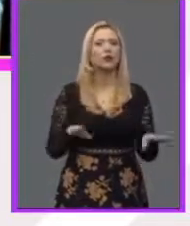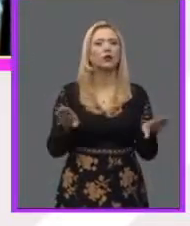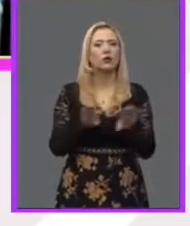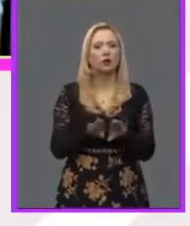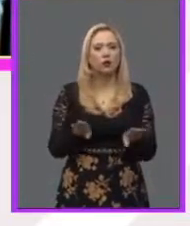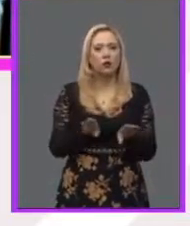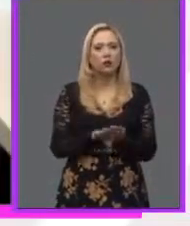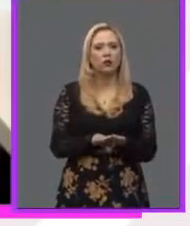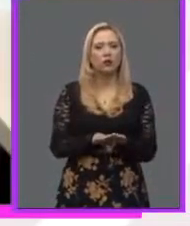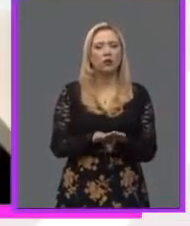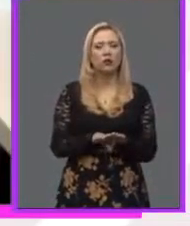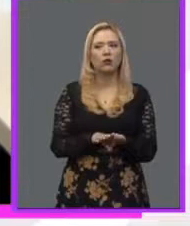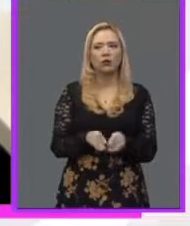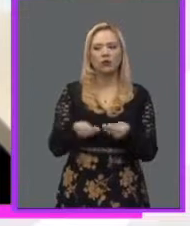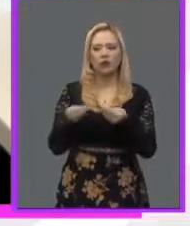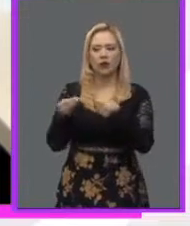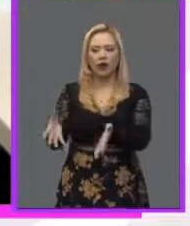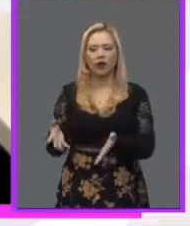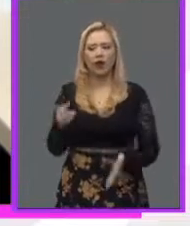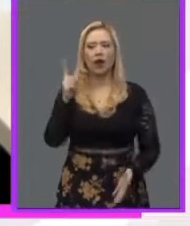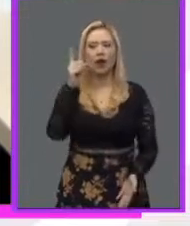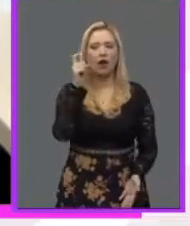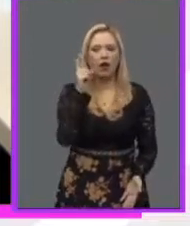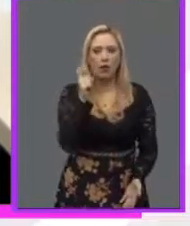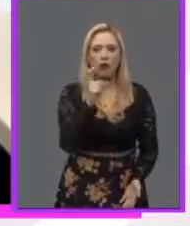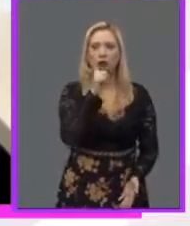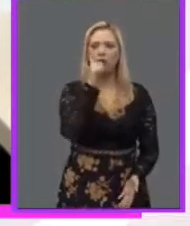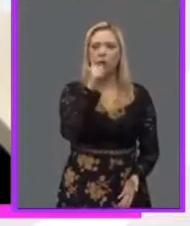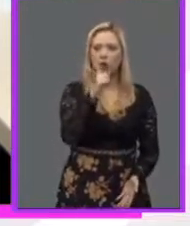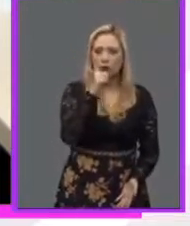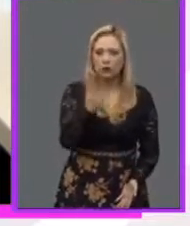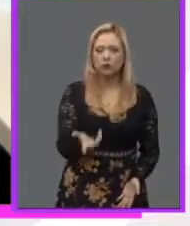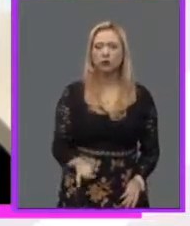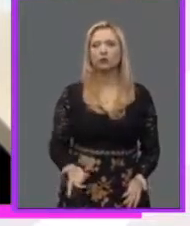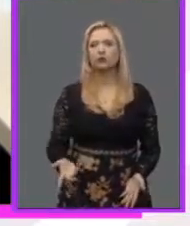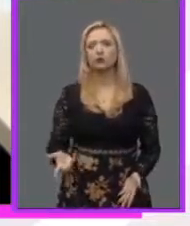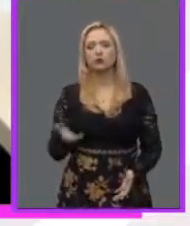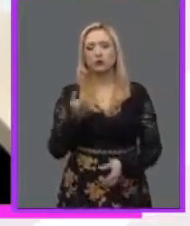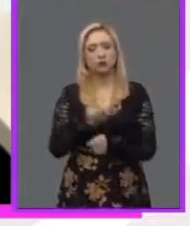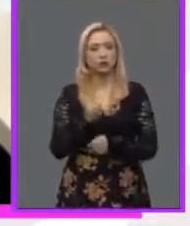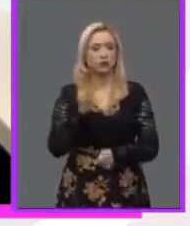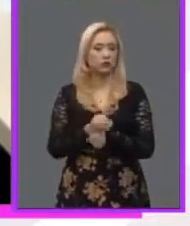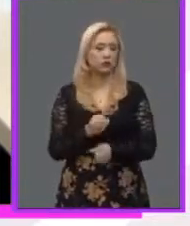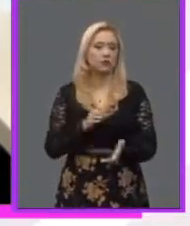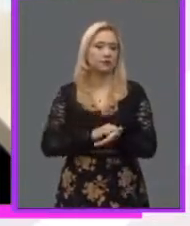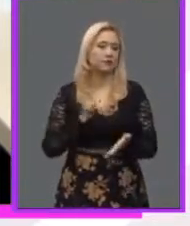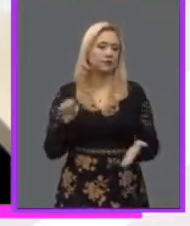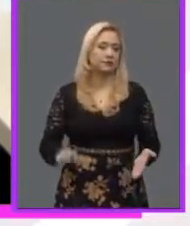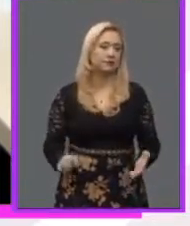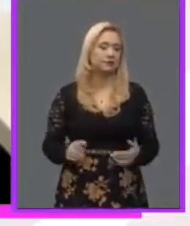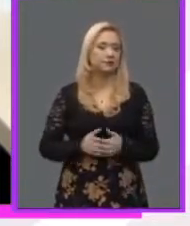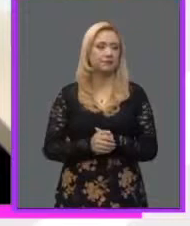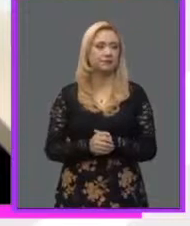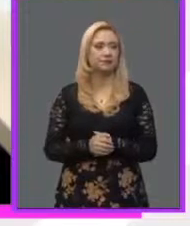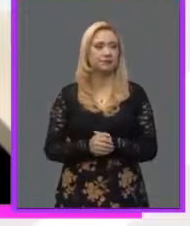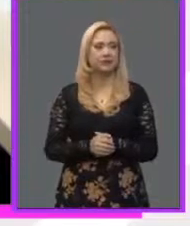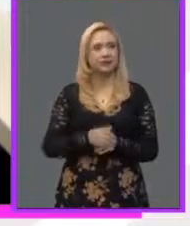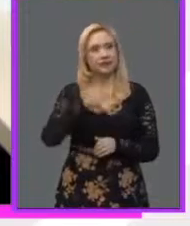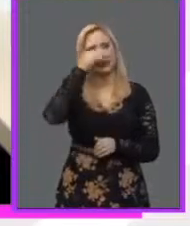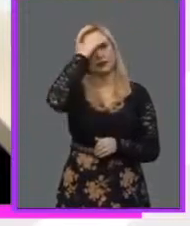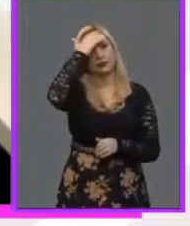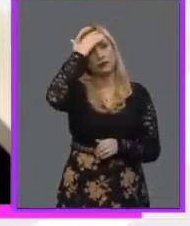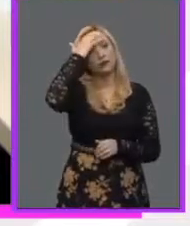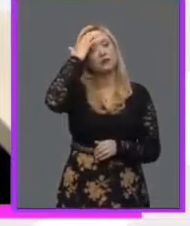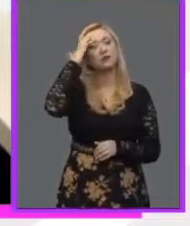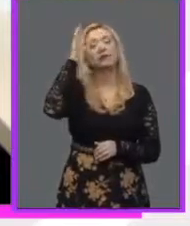se determina el acceso a servicios en materia, por ejemplo, de acceso al agua, ¿no? Ahorita que, como es sabido